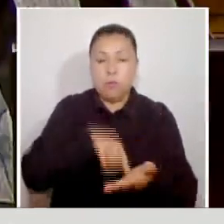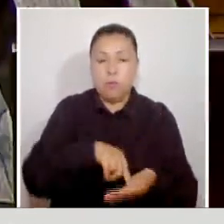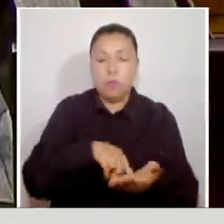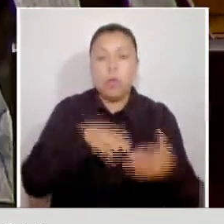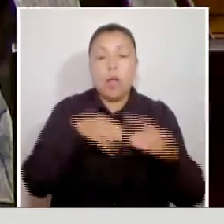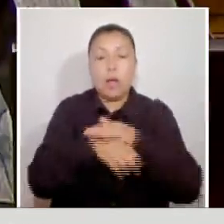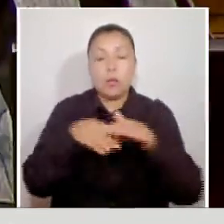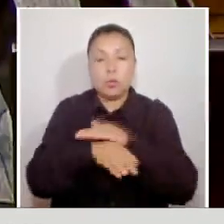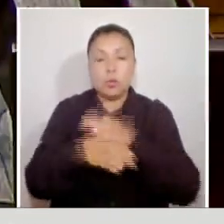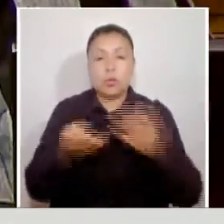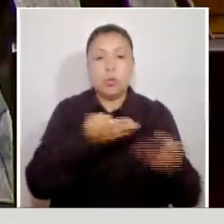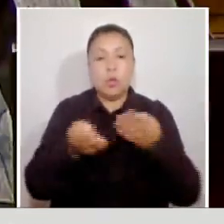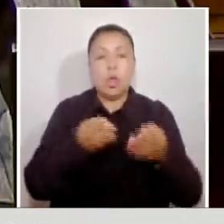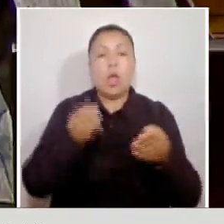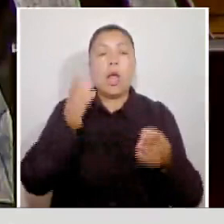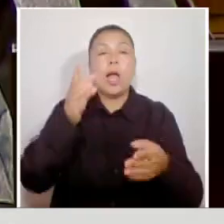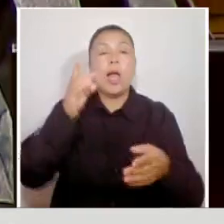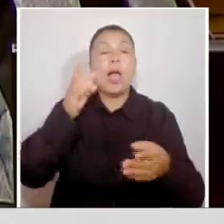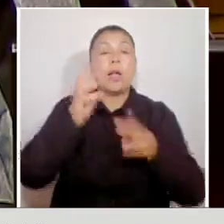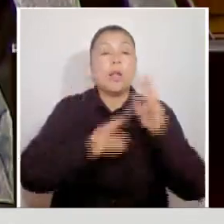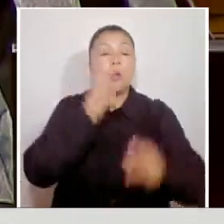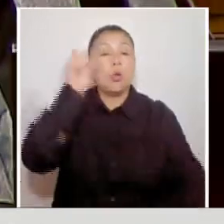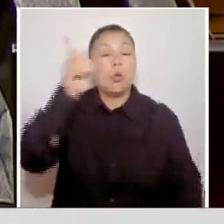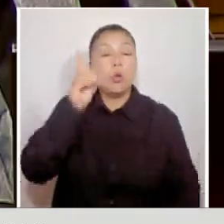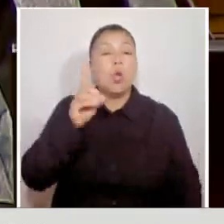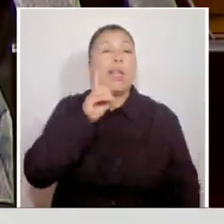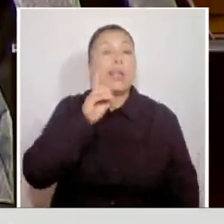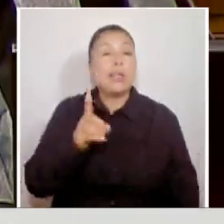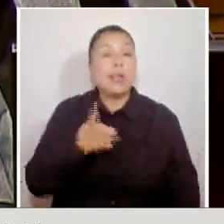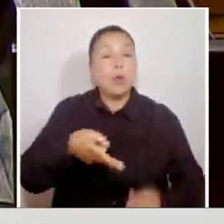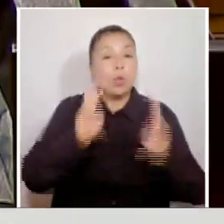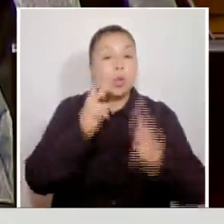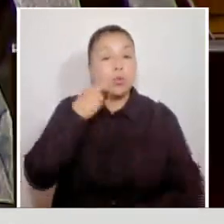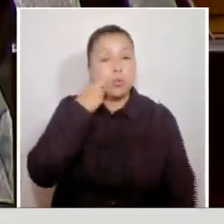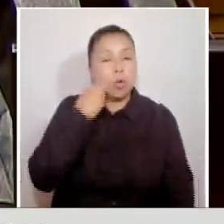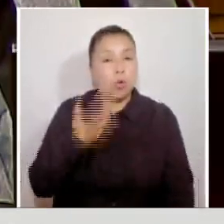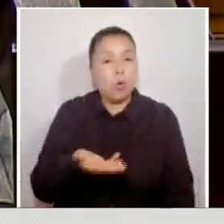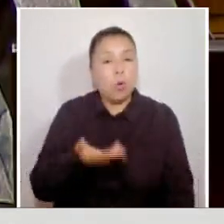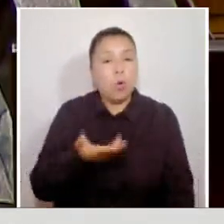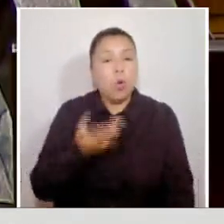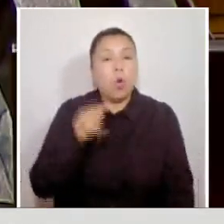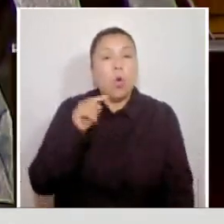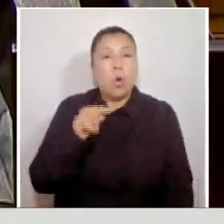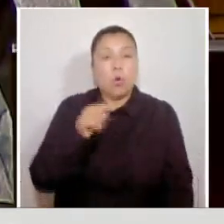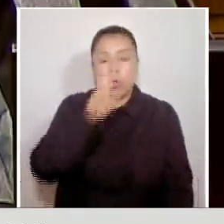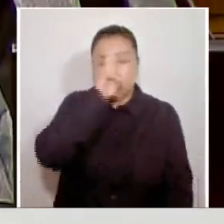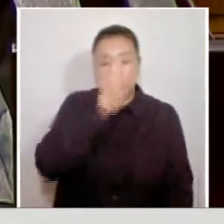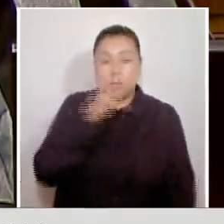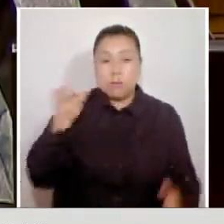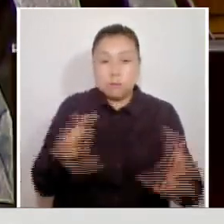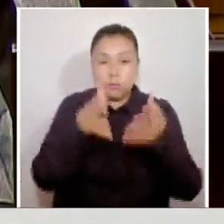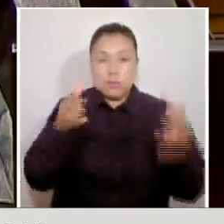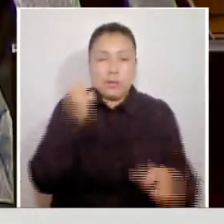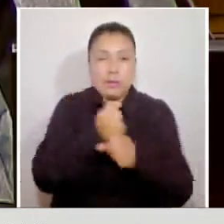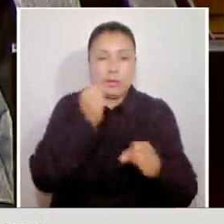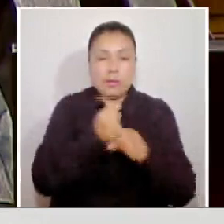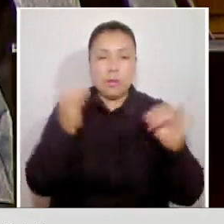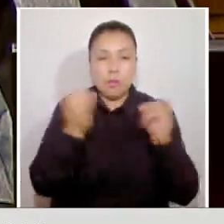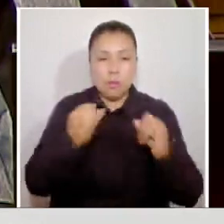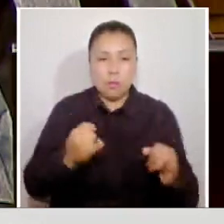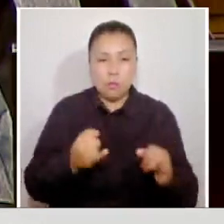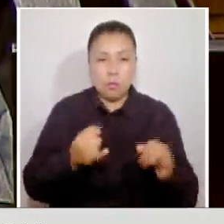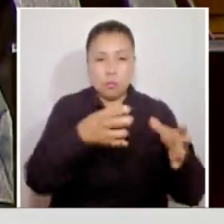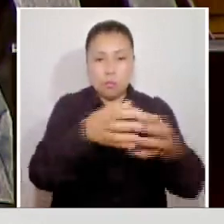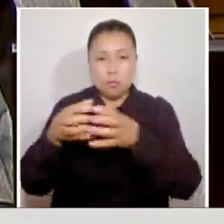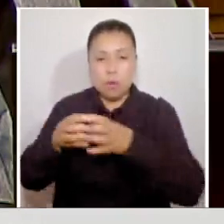relacionados con la discapacidad constituyen un derecho humano y como tal su respeto y fomento debe ser una labor asumida de manera intersectorial y